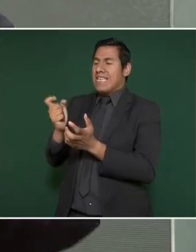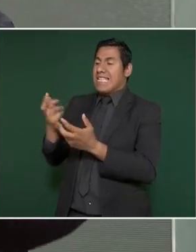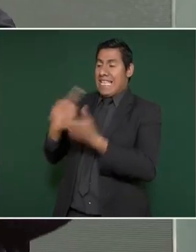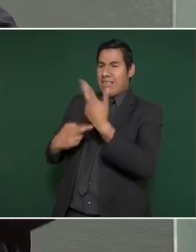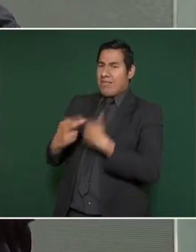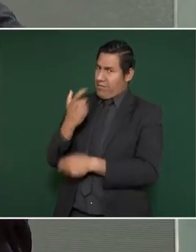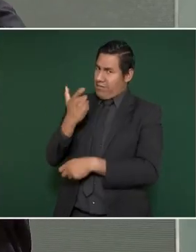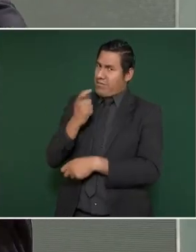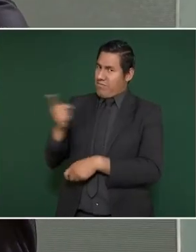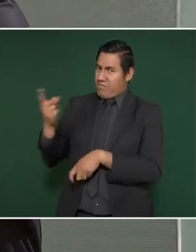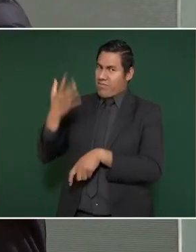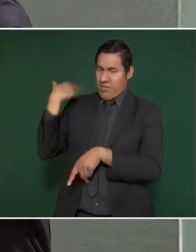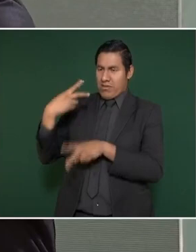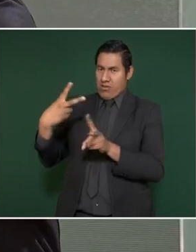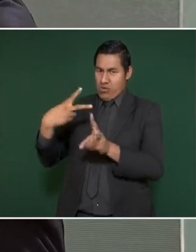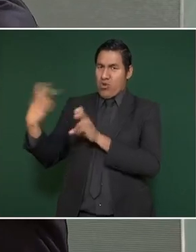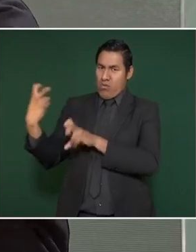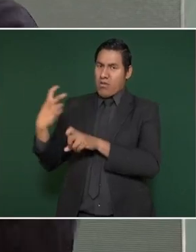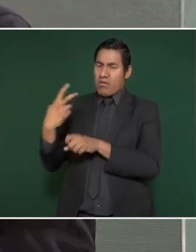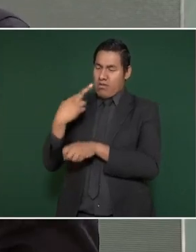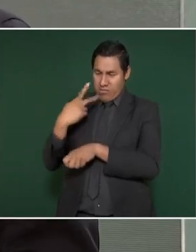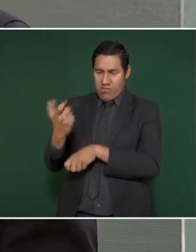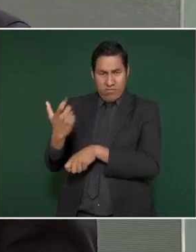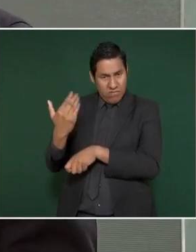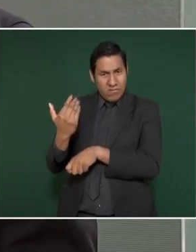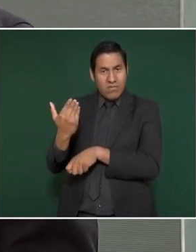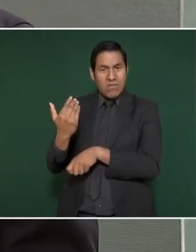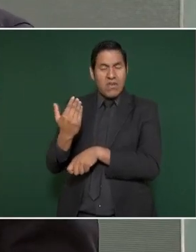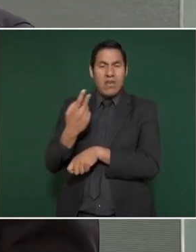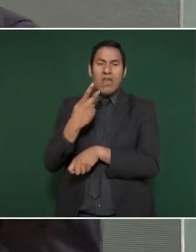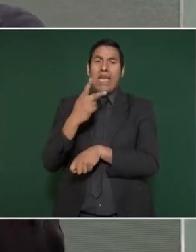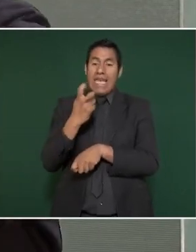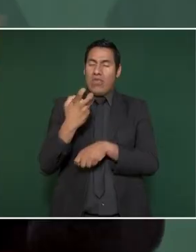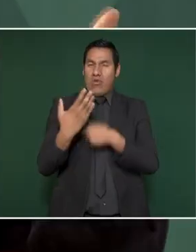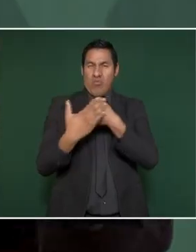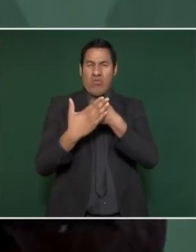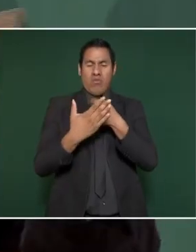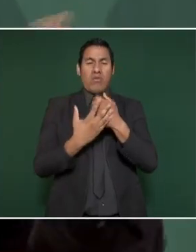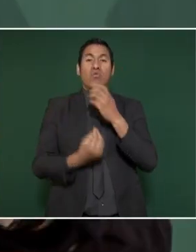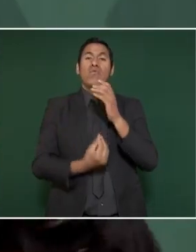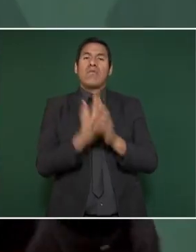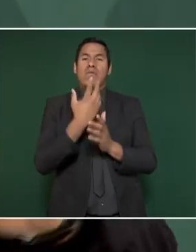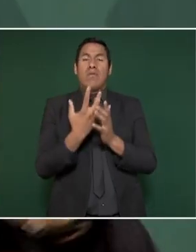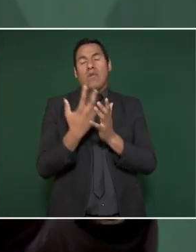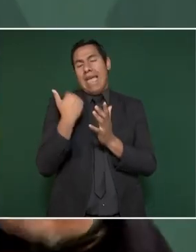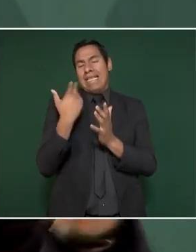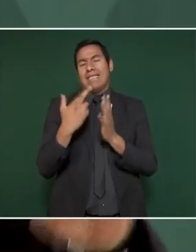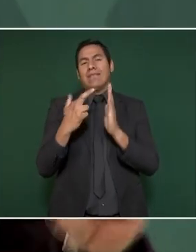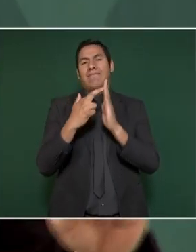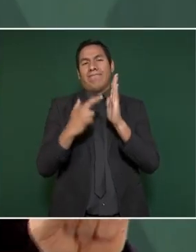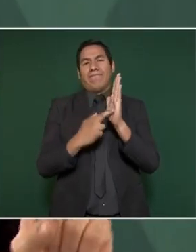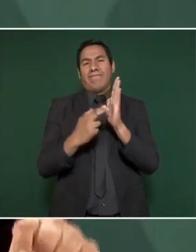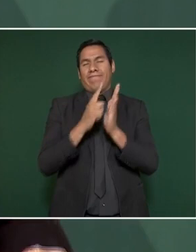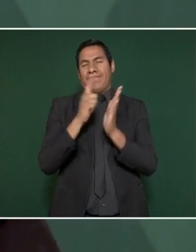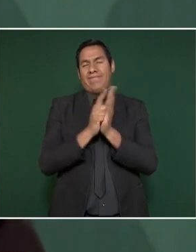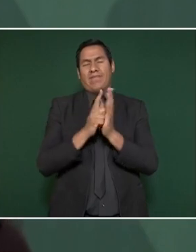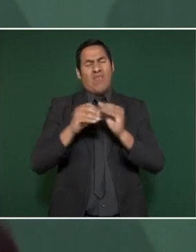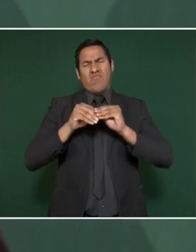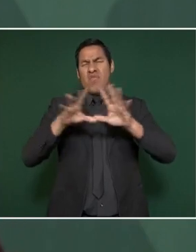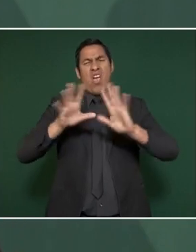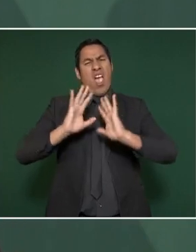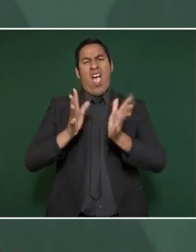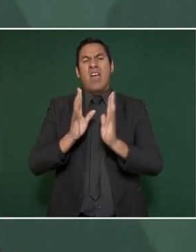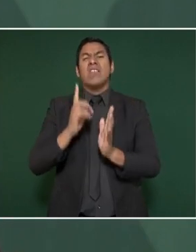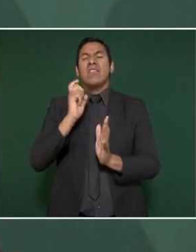este entonces por eso el decreto para que ya no se